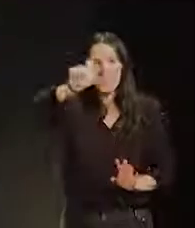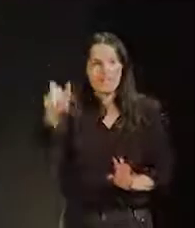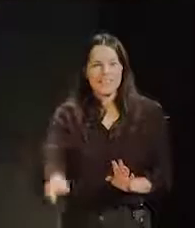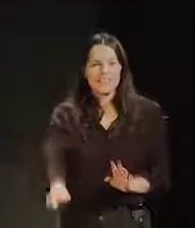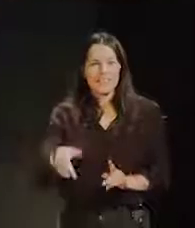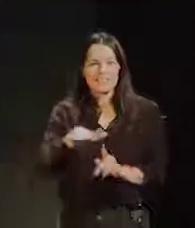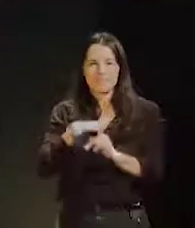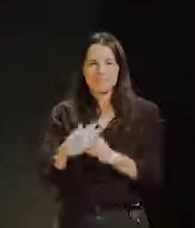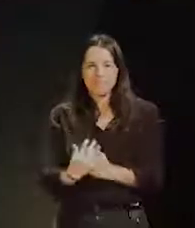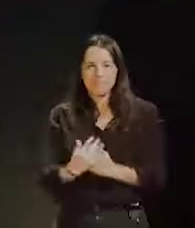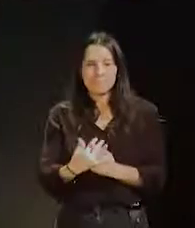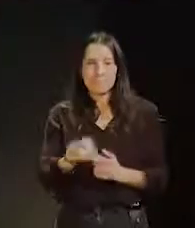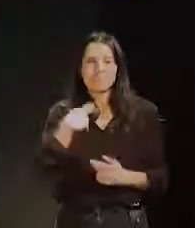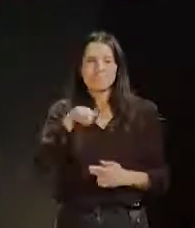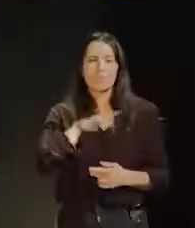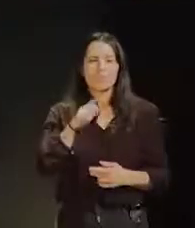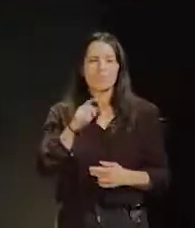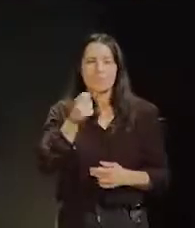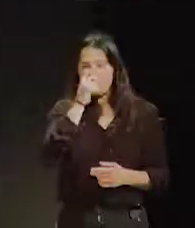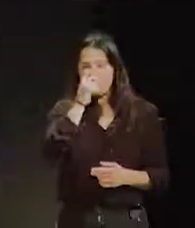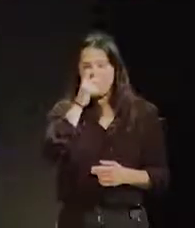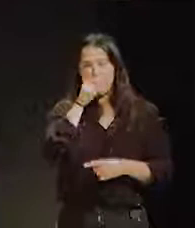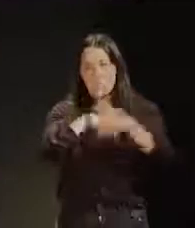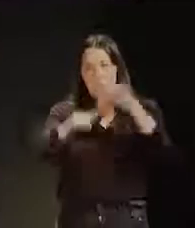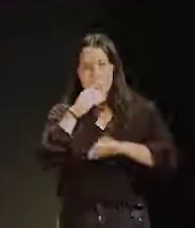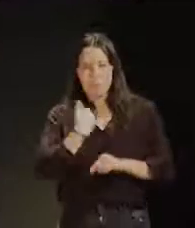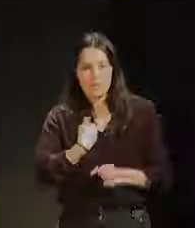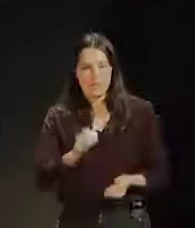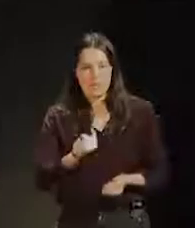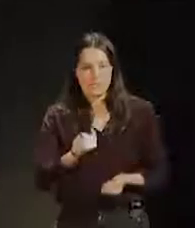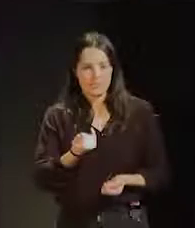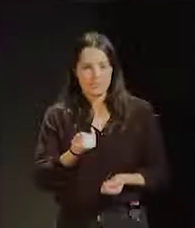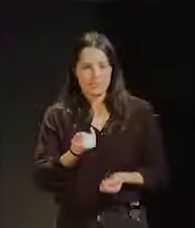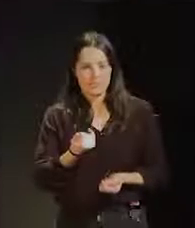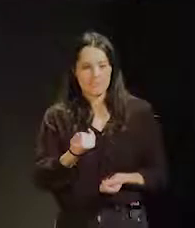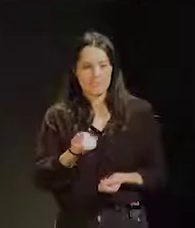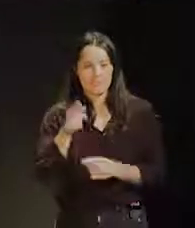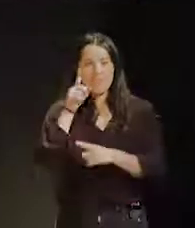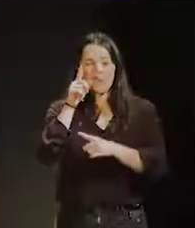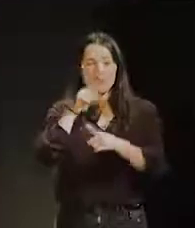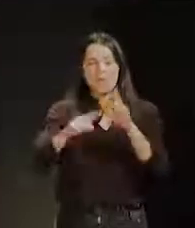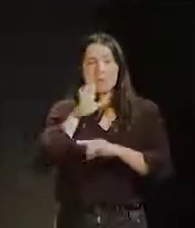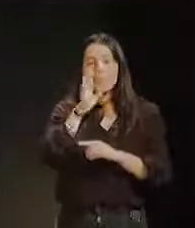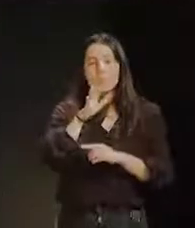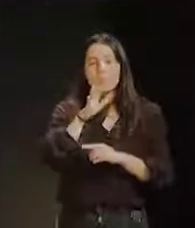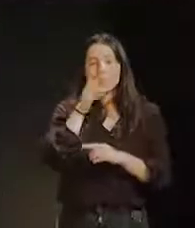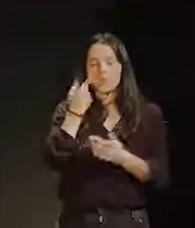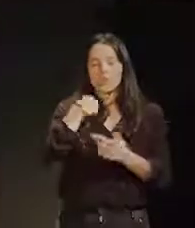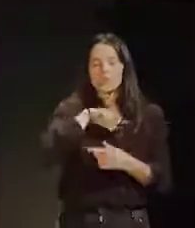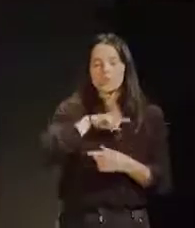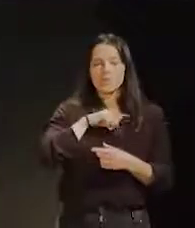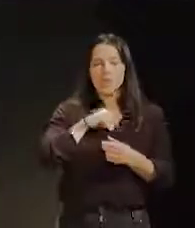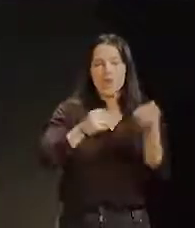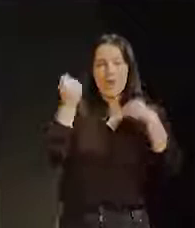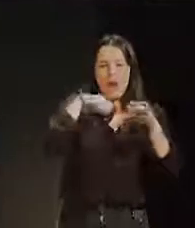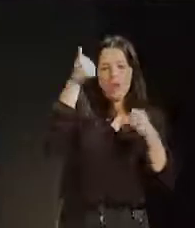Italia tenemos un poco este problema que no tenemos actores, actrices,